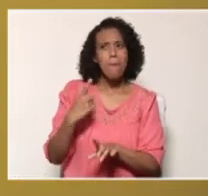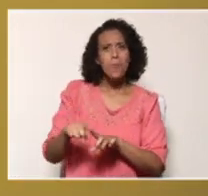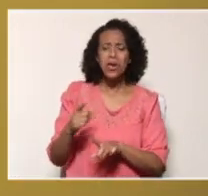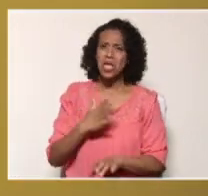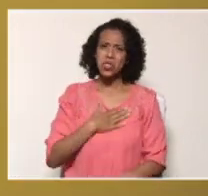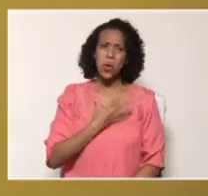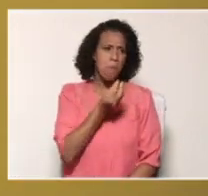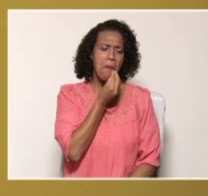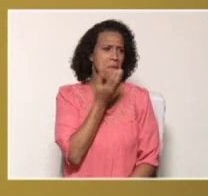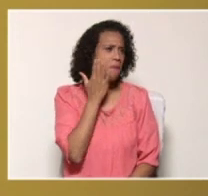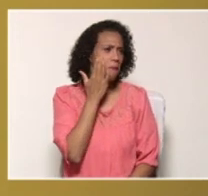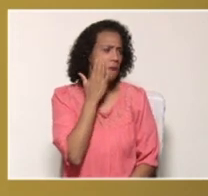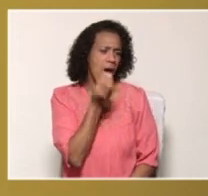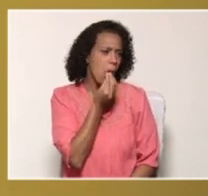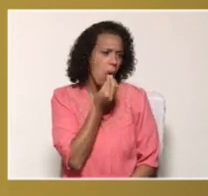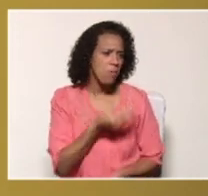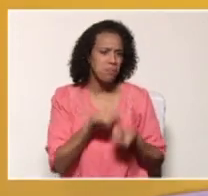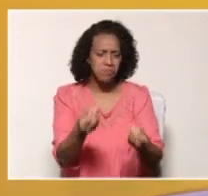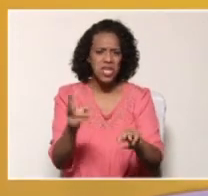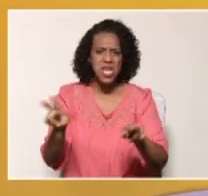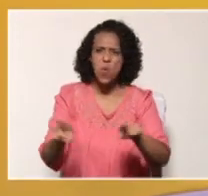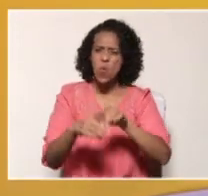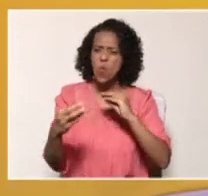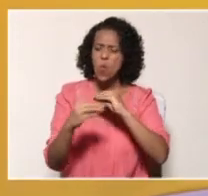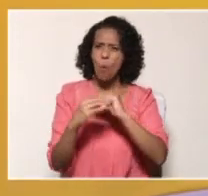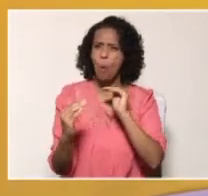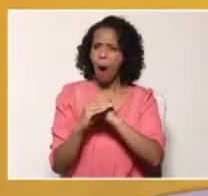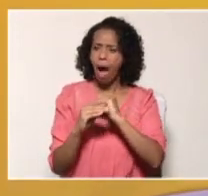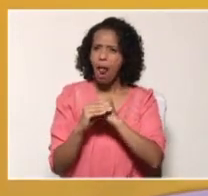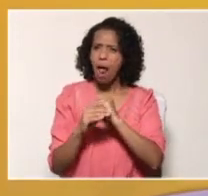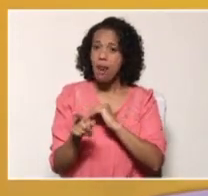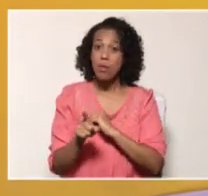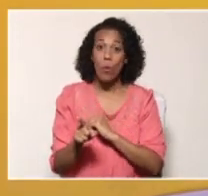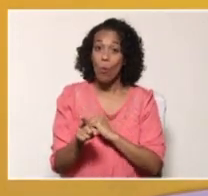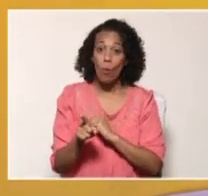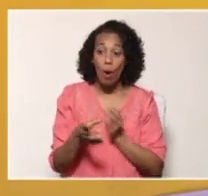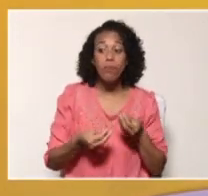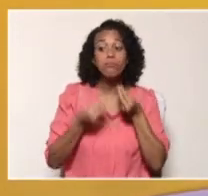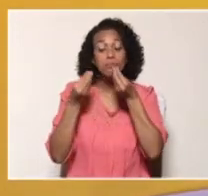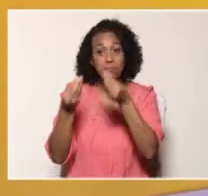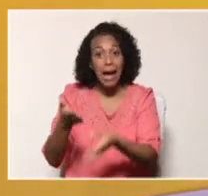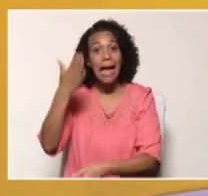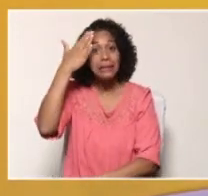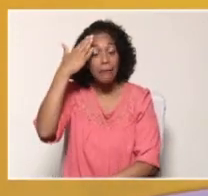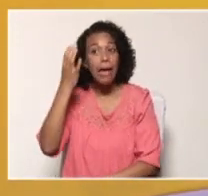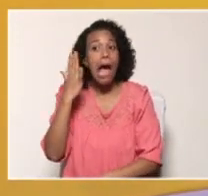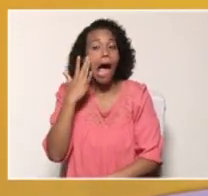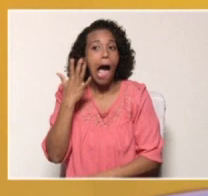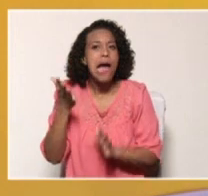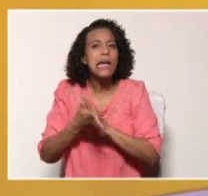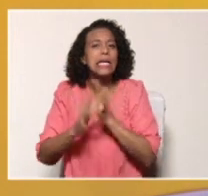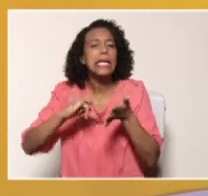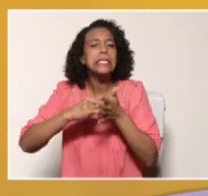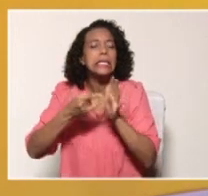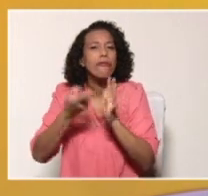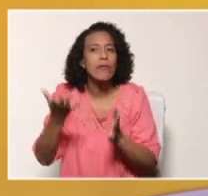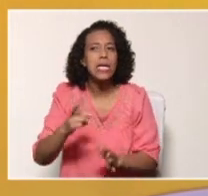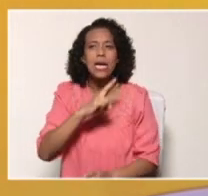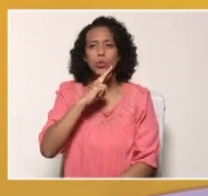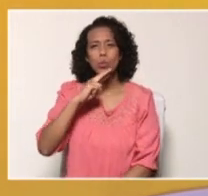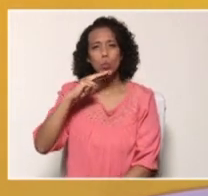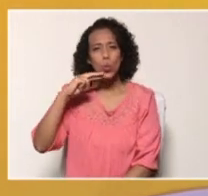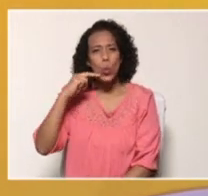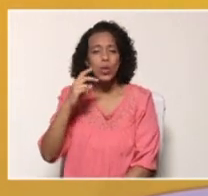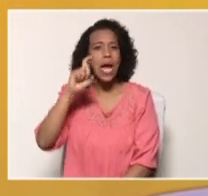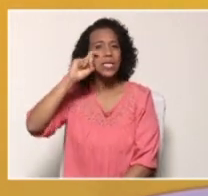nuestros niños y niñas porque a lo mejor a ti no te gusta. Pero es importante que él y ella vaya descubriendo los sabores, cuál